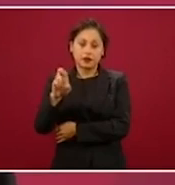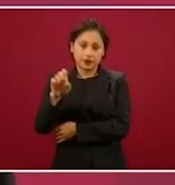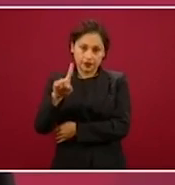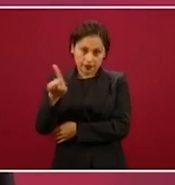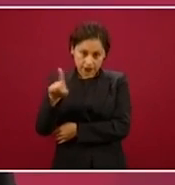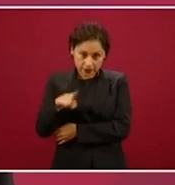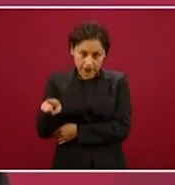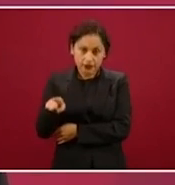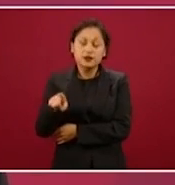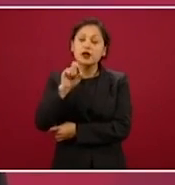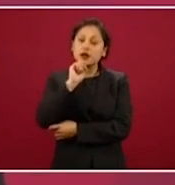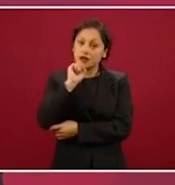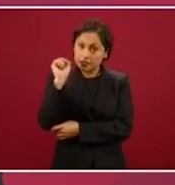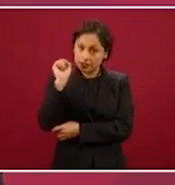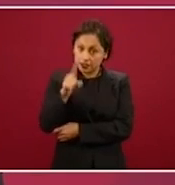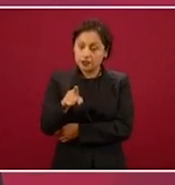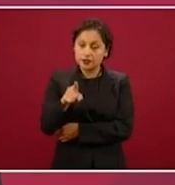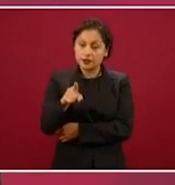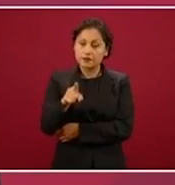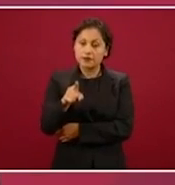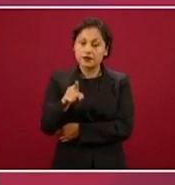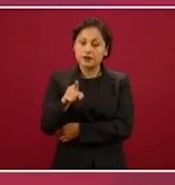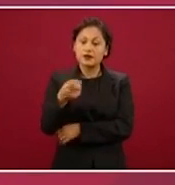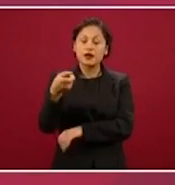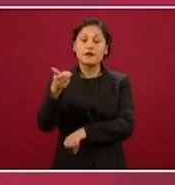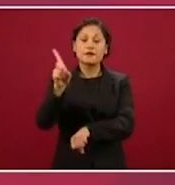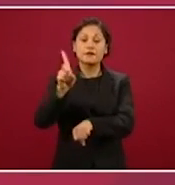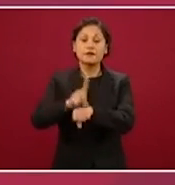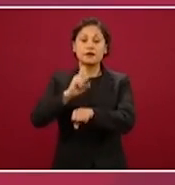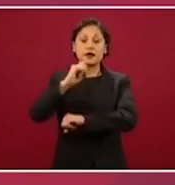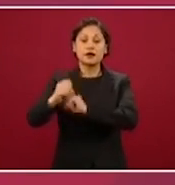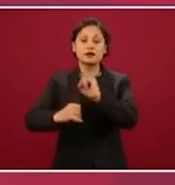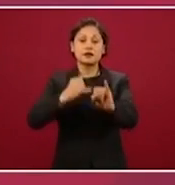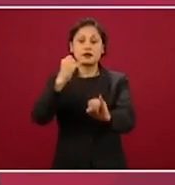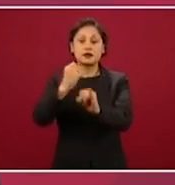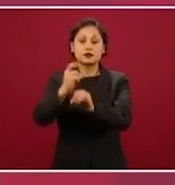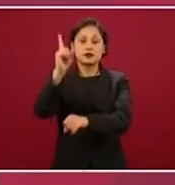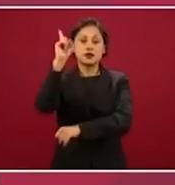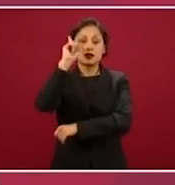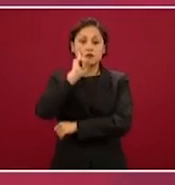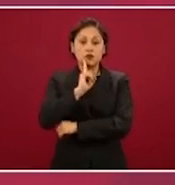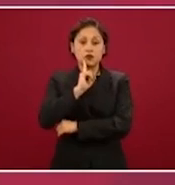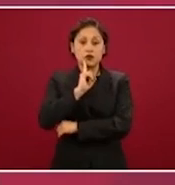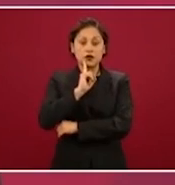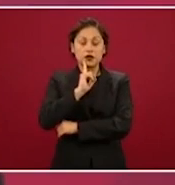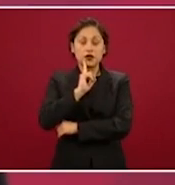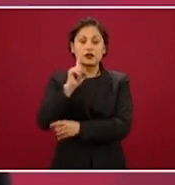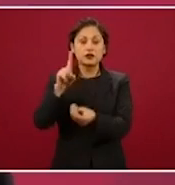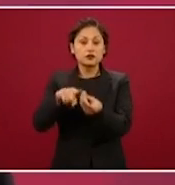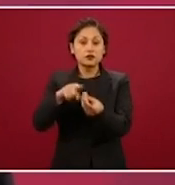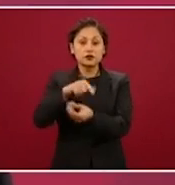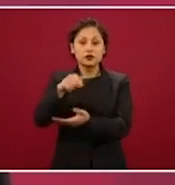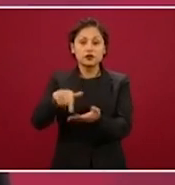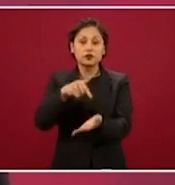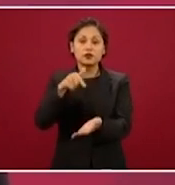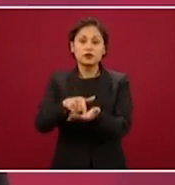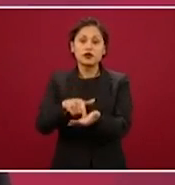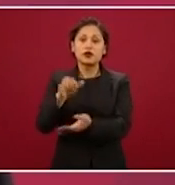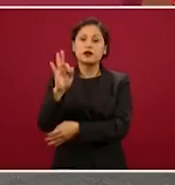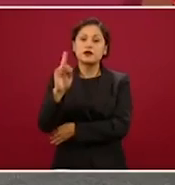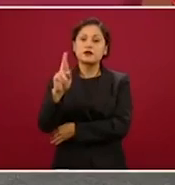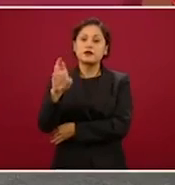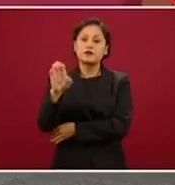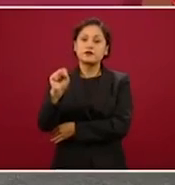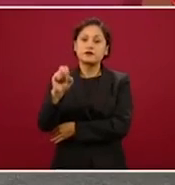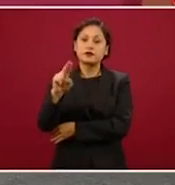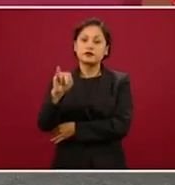la conmemoración del Día Internacional de la Mujer va a ser en Fresnillo a las 10